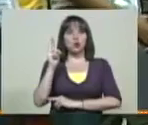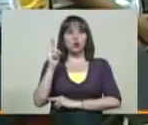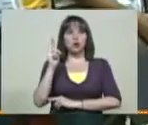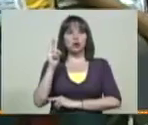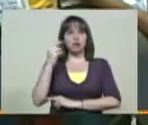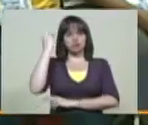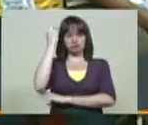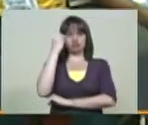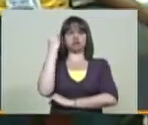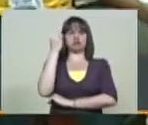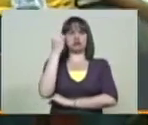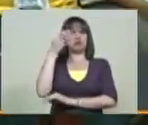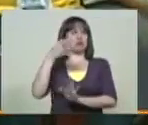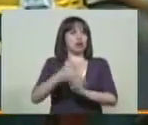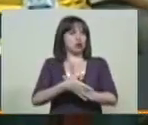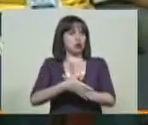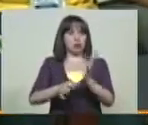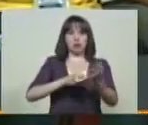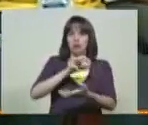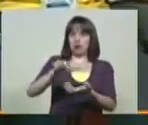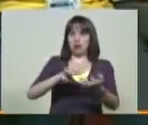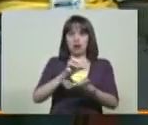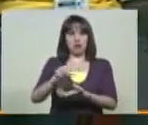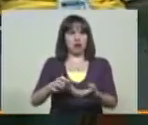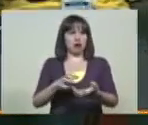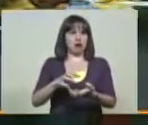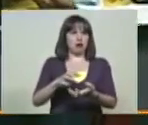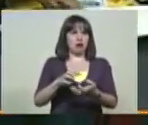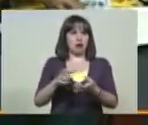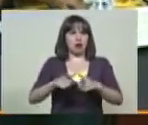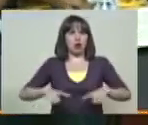pensé que se armaba una trifulca en la tarima